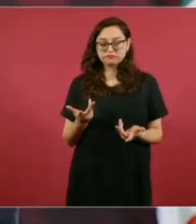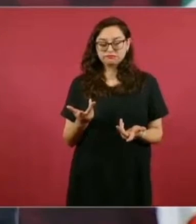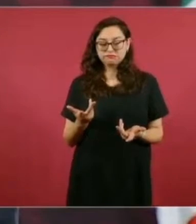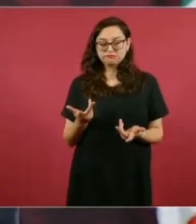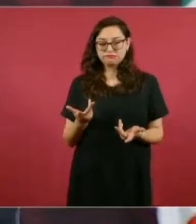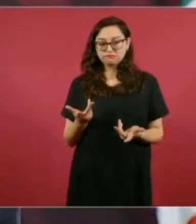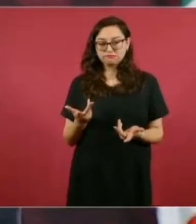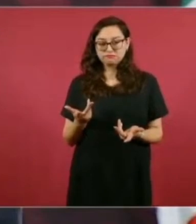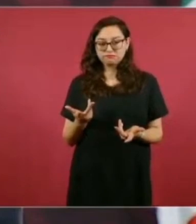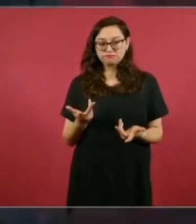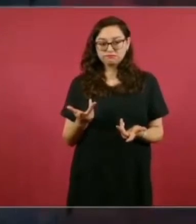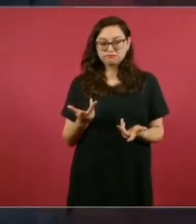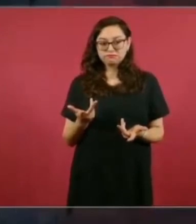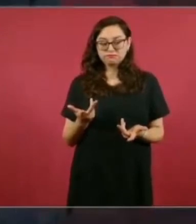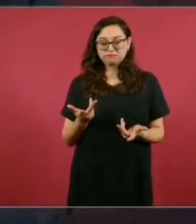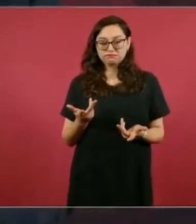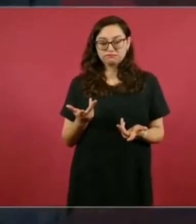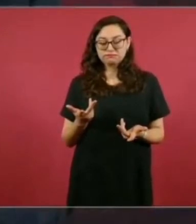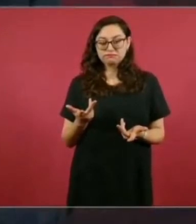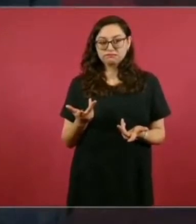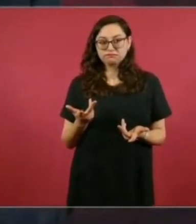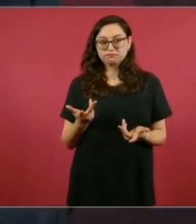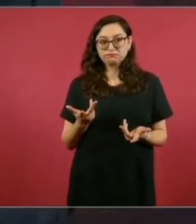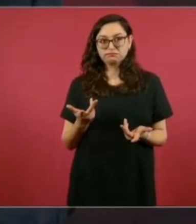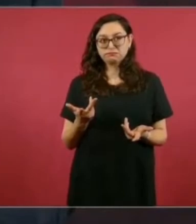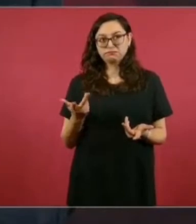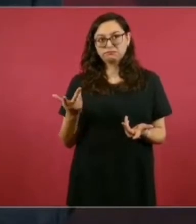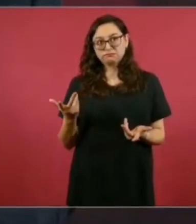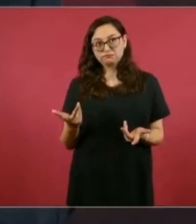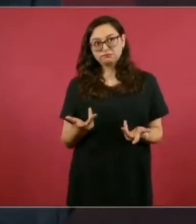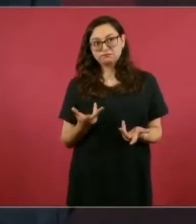establezca una relación